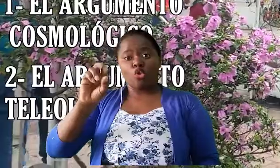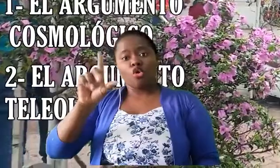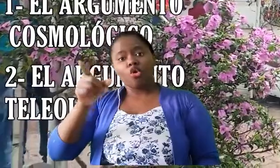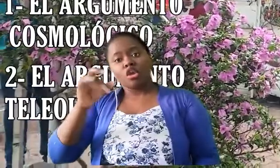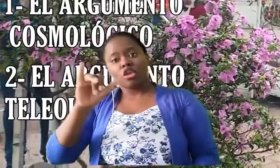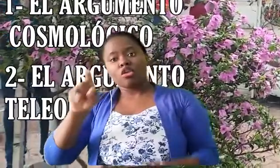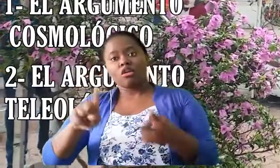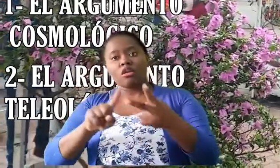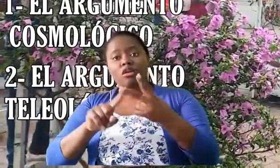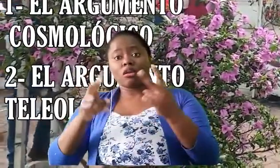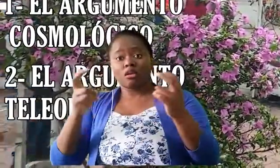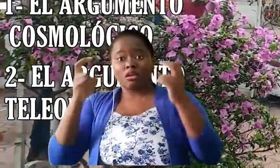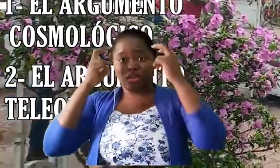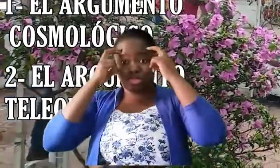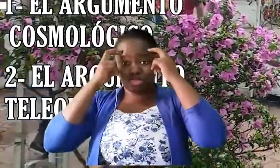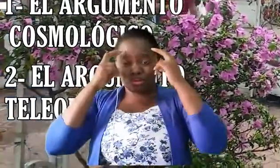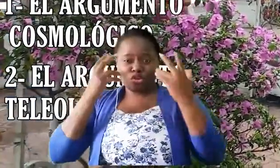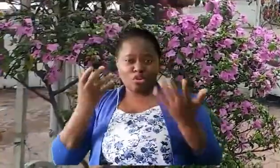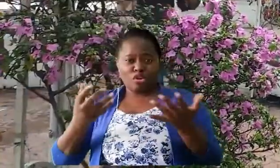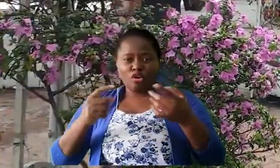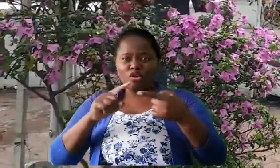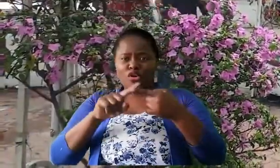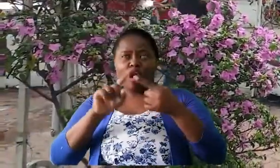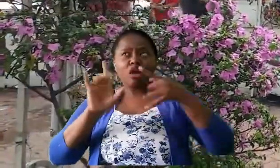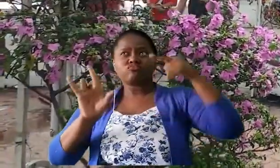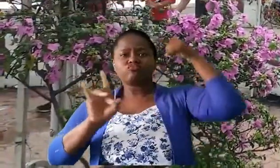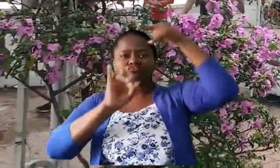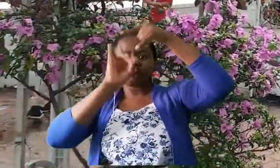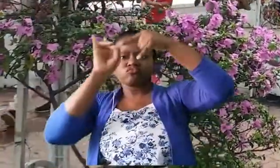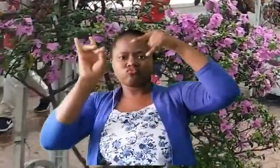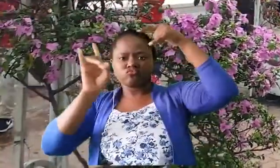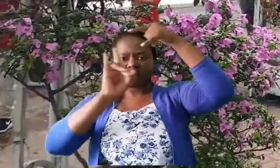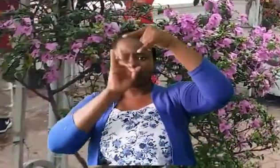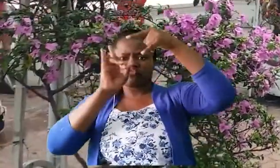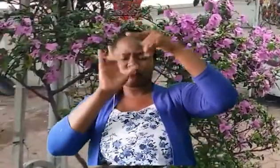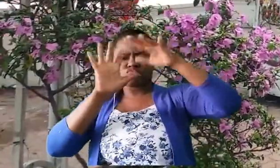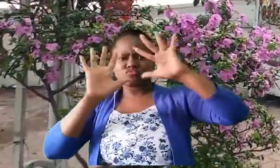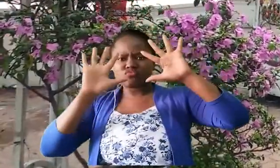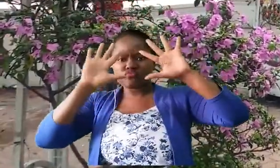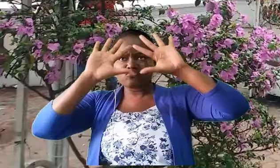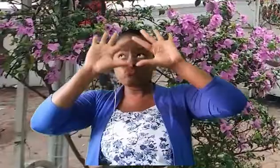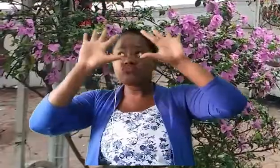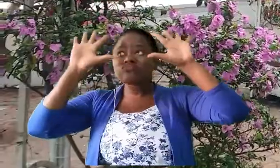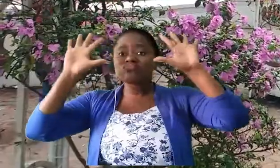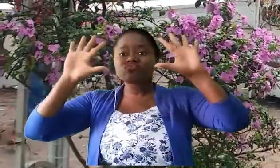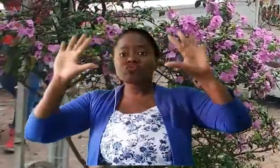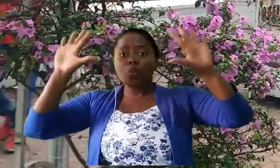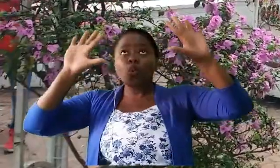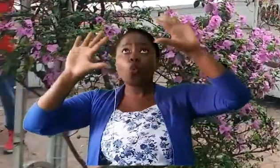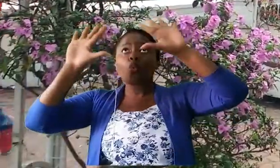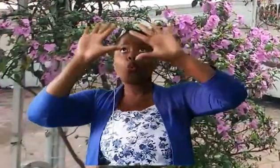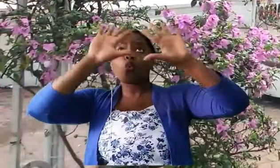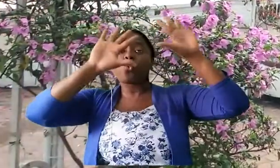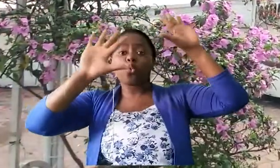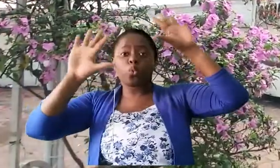argumento cosmológico, Santo Tomás de Aquino va a decirnos que en el universo